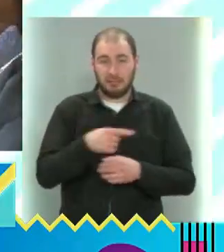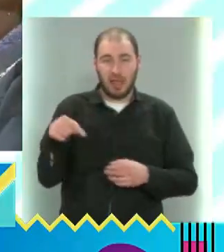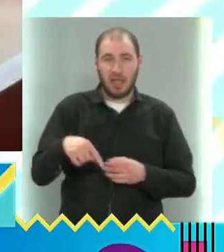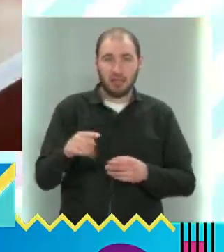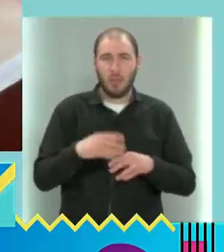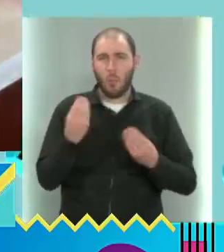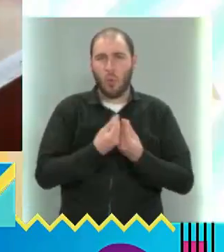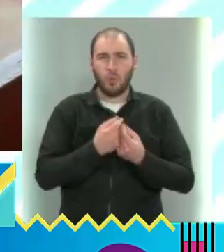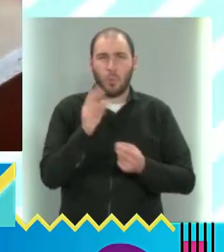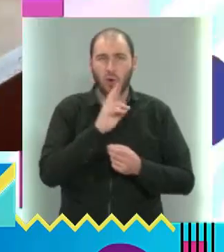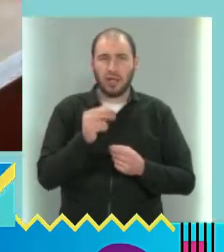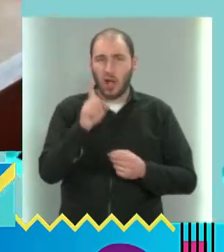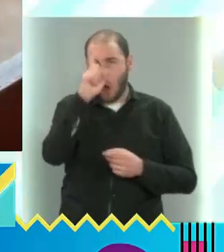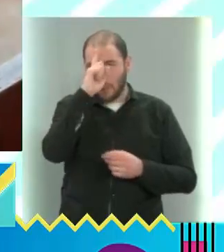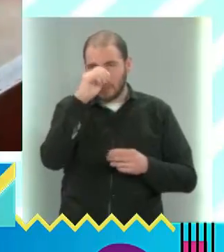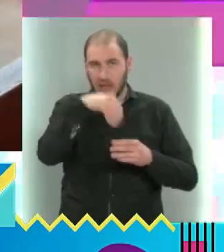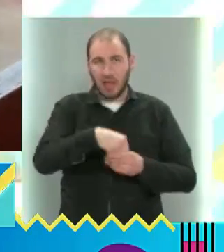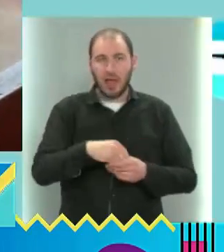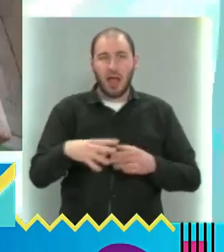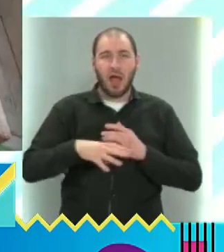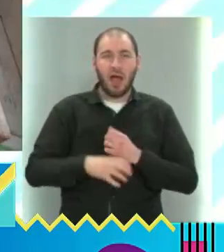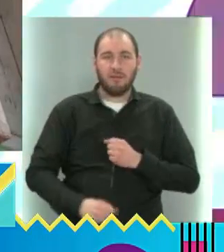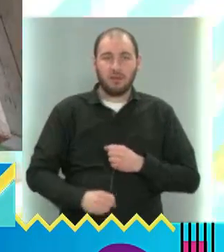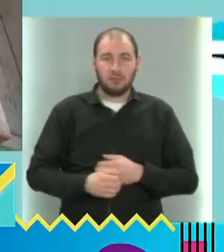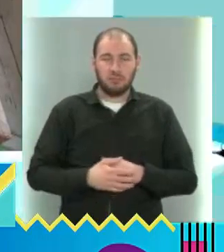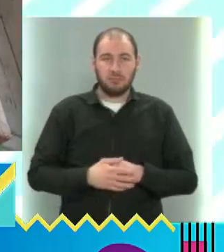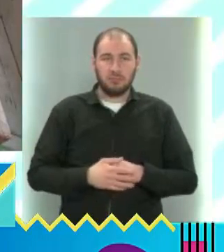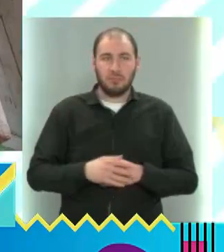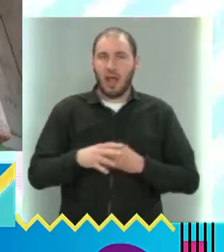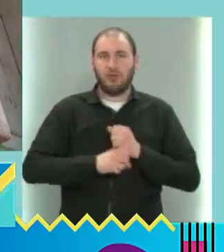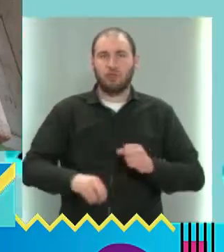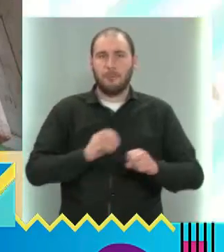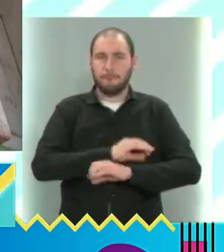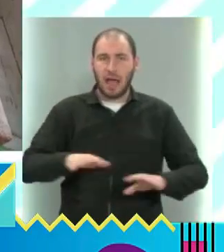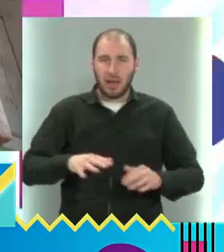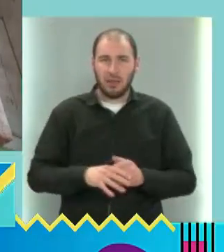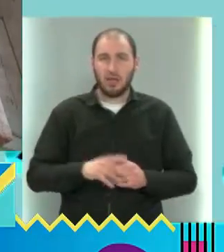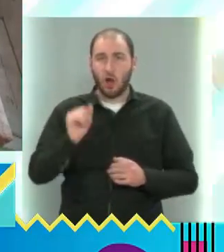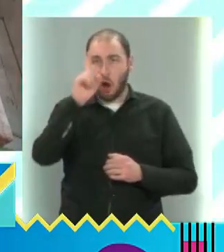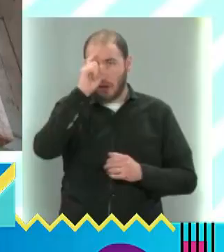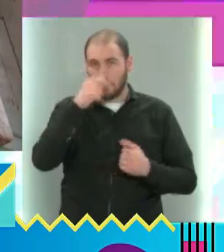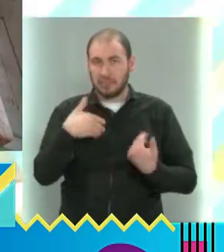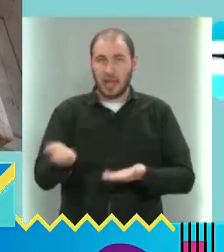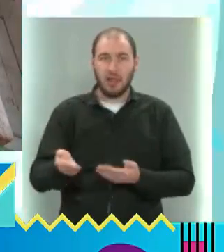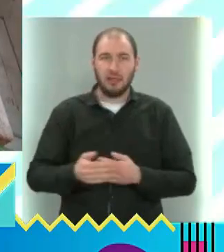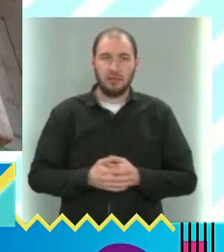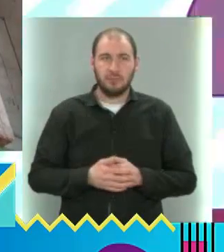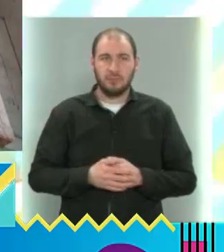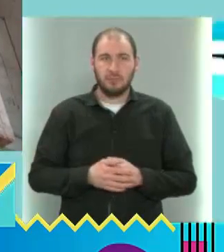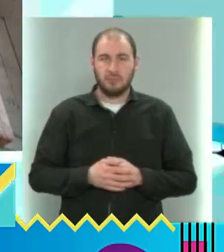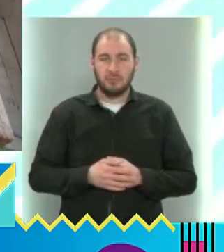la cantidad de mujeres hospitalizadas por abortos mal practicados y que llegan al hospital ya en